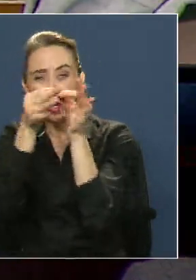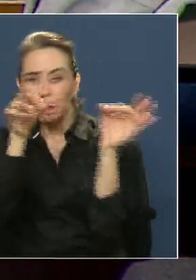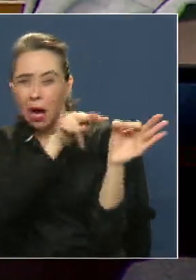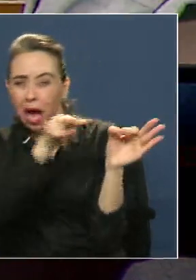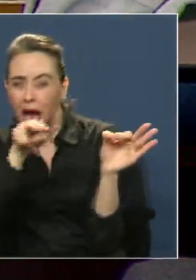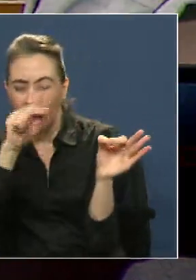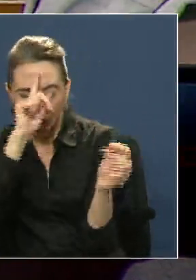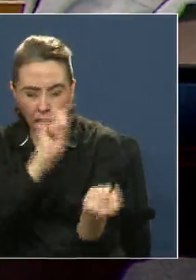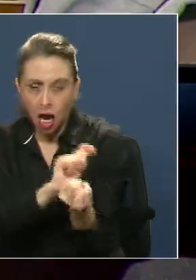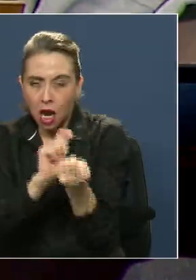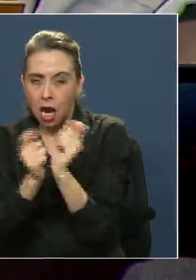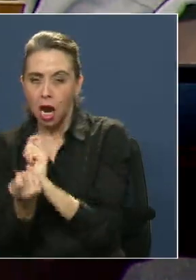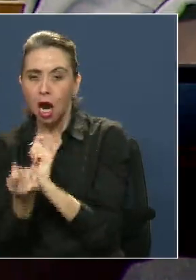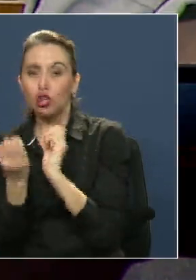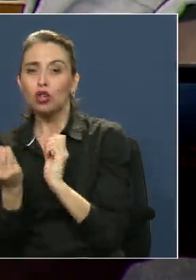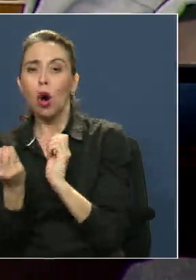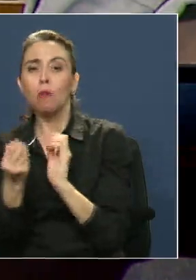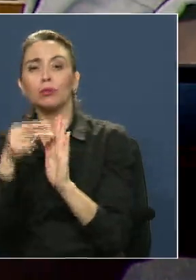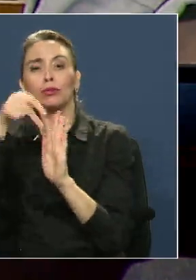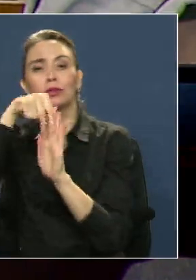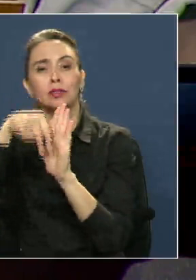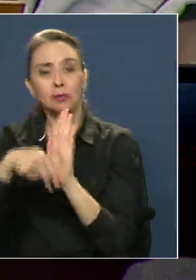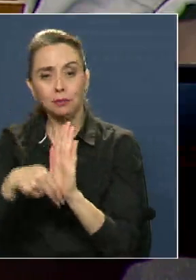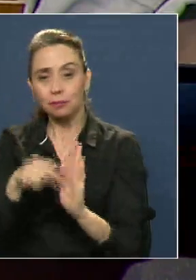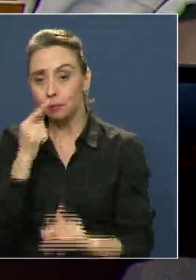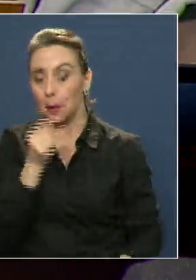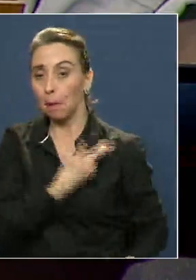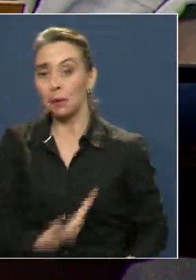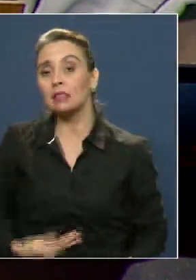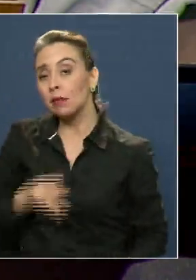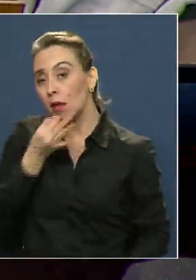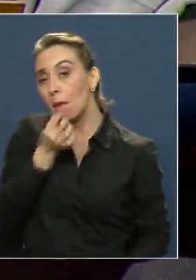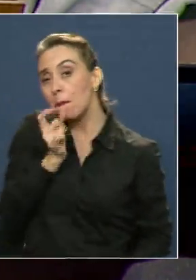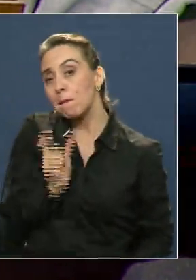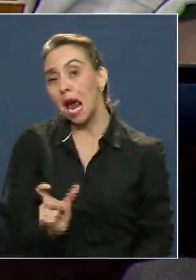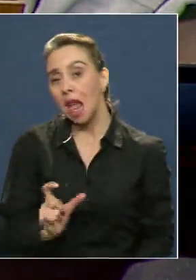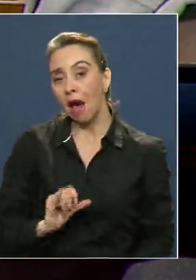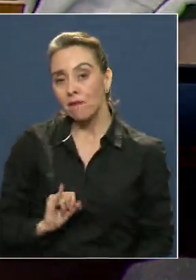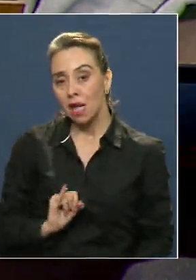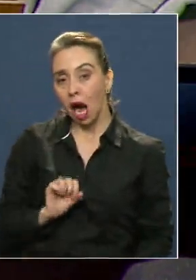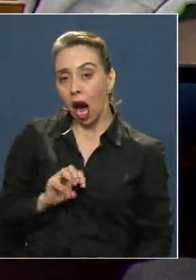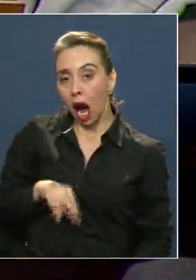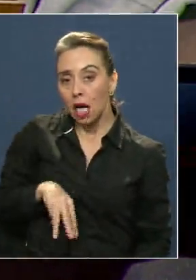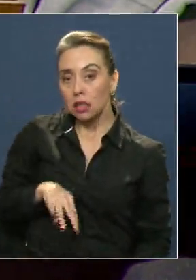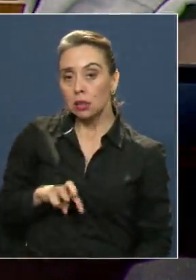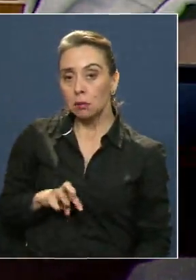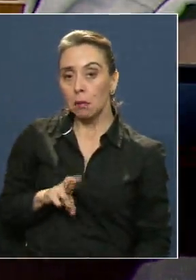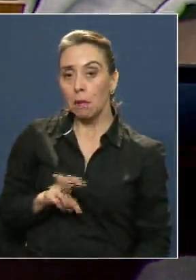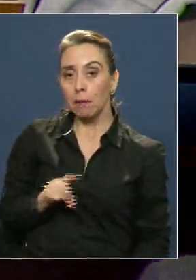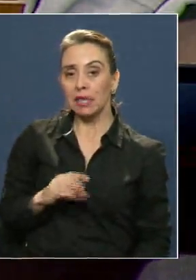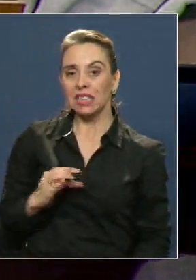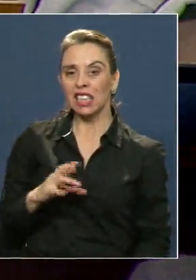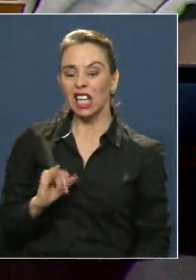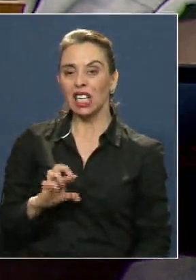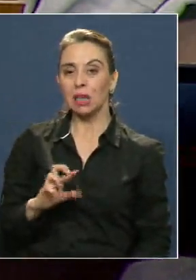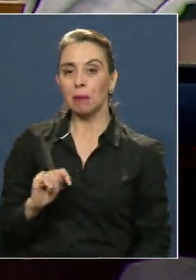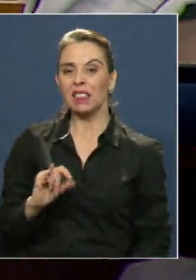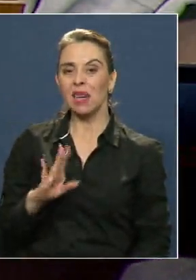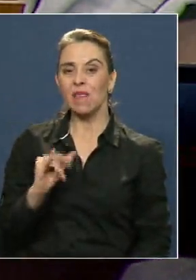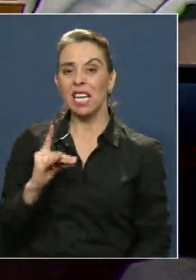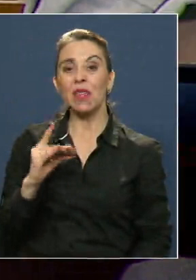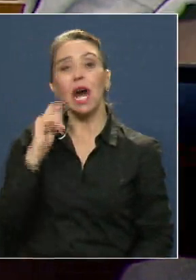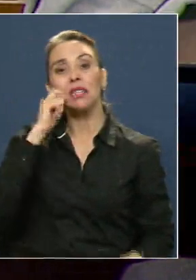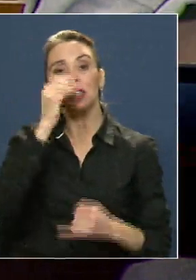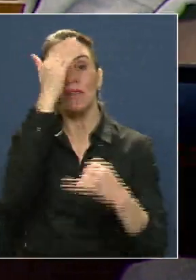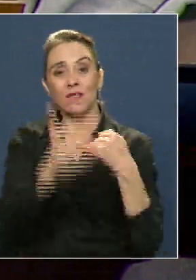normar. Y, presidente, cuando hablamos de la imprescriptibilidad, no solo nos referimos a los autores materiales, quiero ser claro, no solo